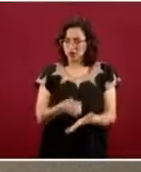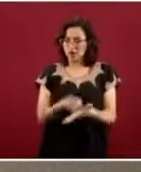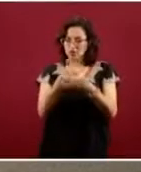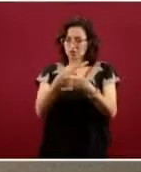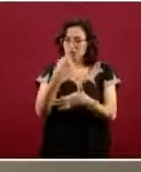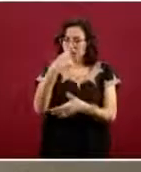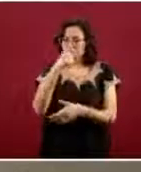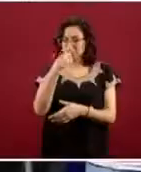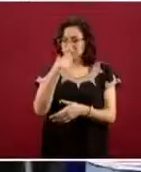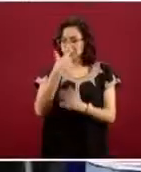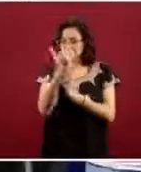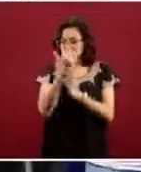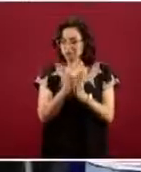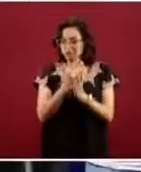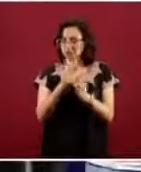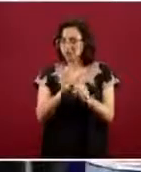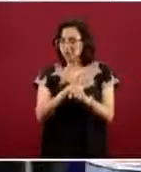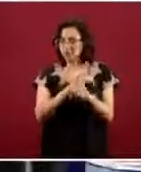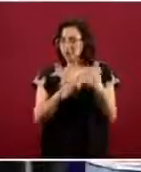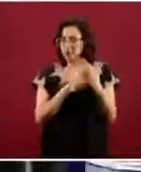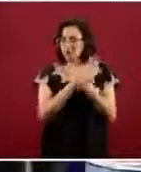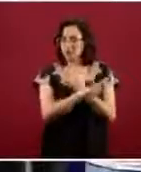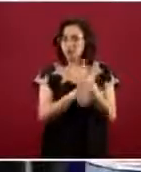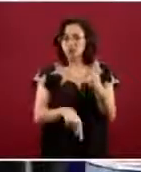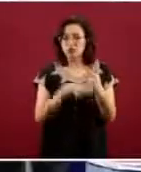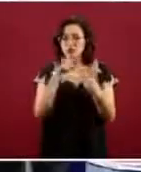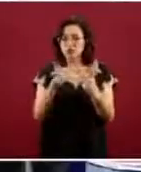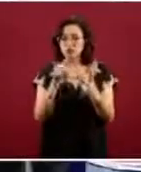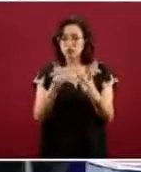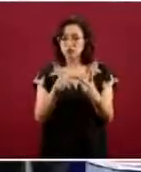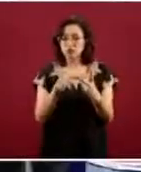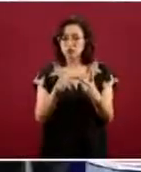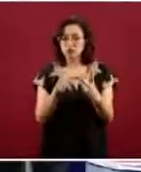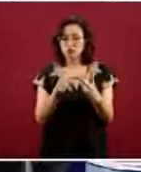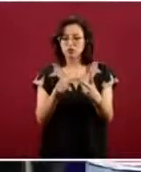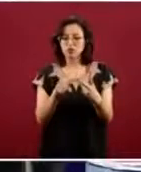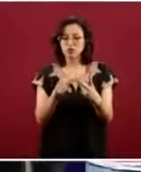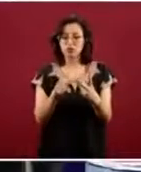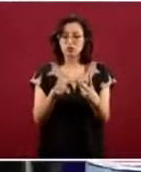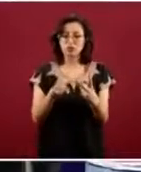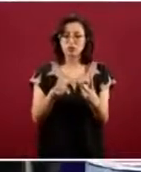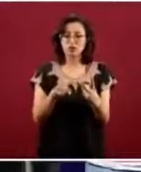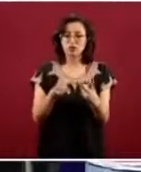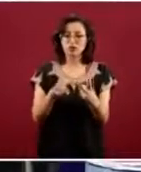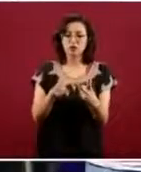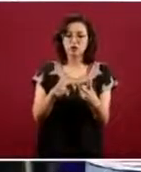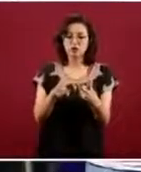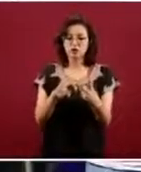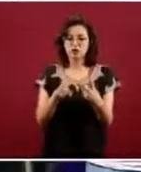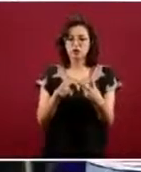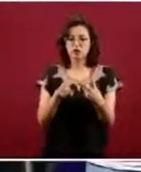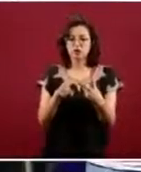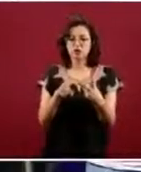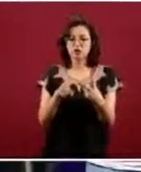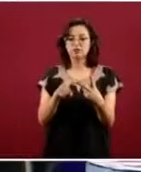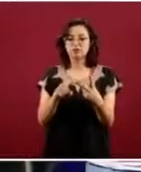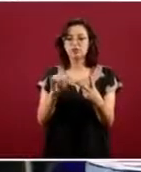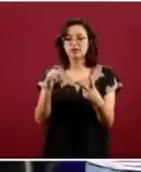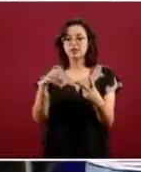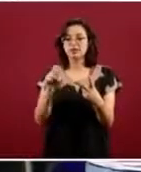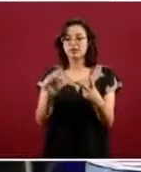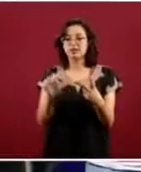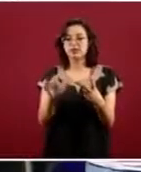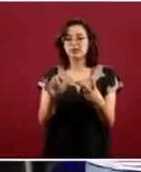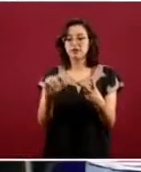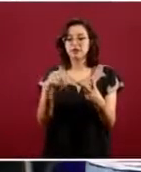en México para el coronavirus. La segunda, para el especialista del INSABI, si nos puede